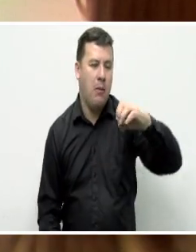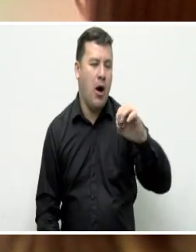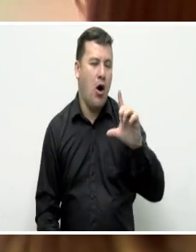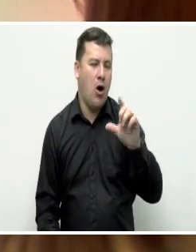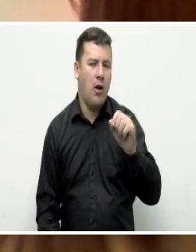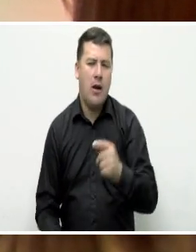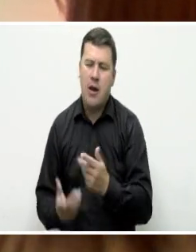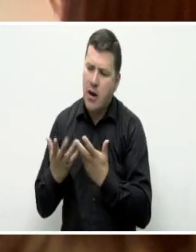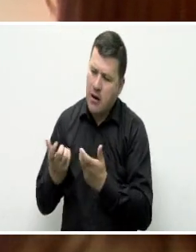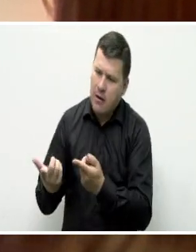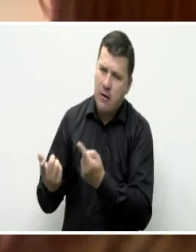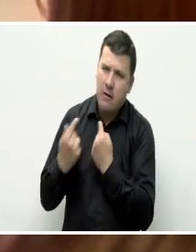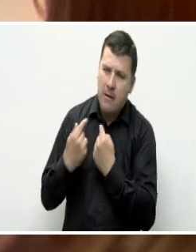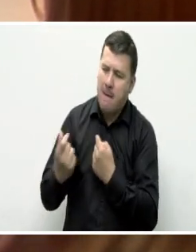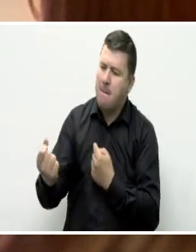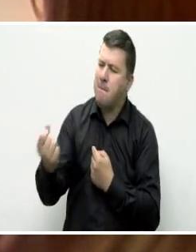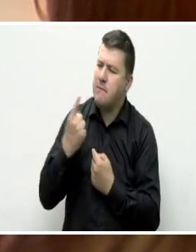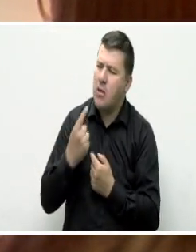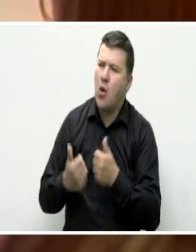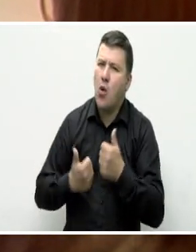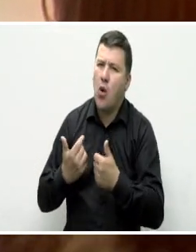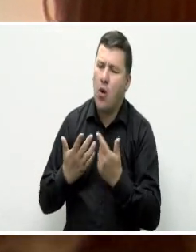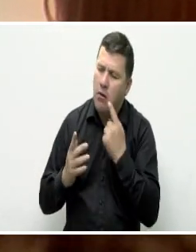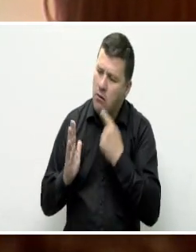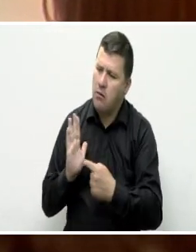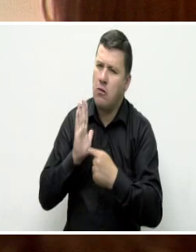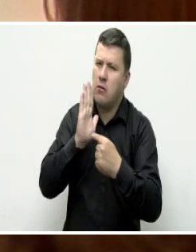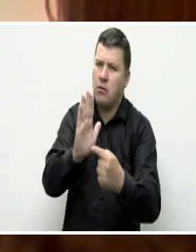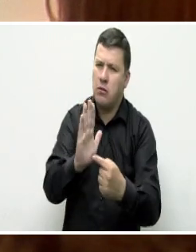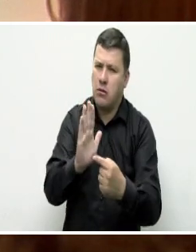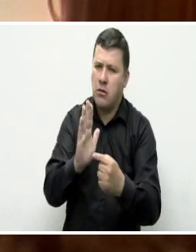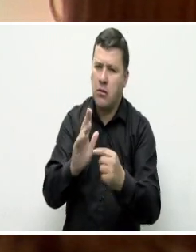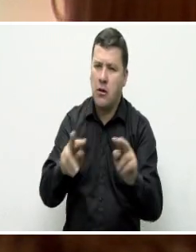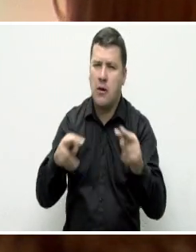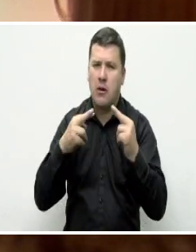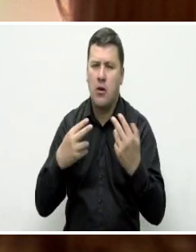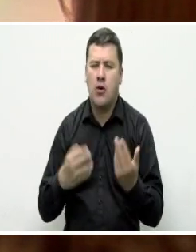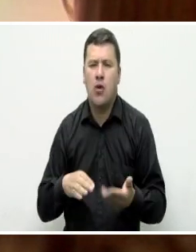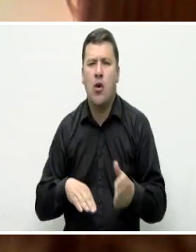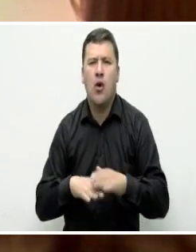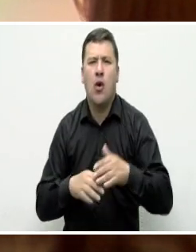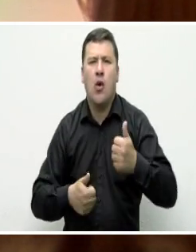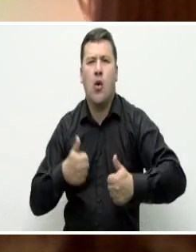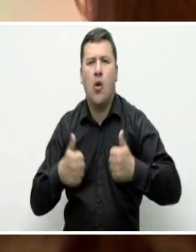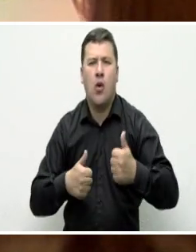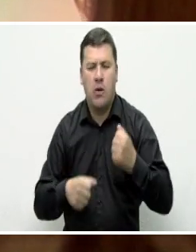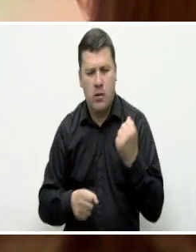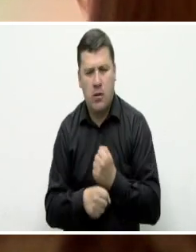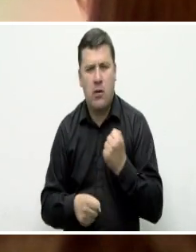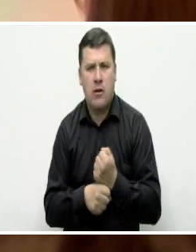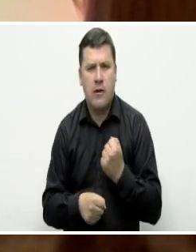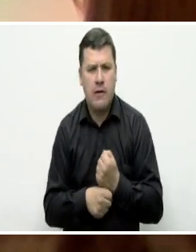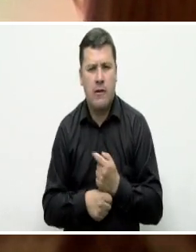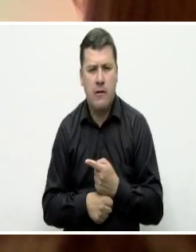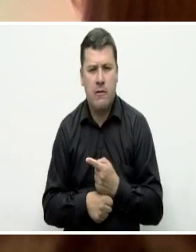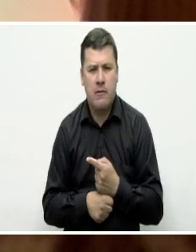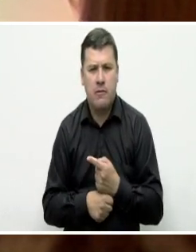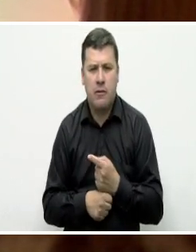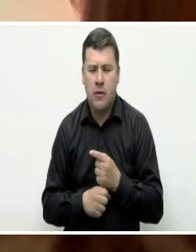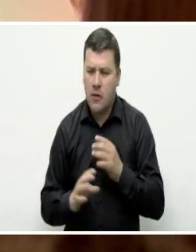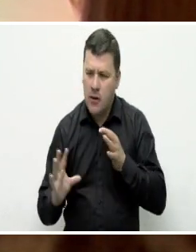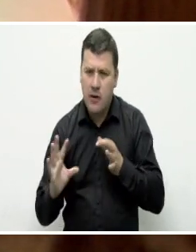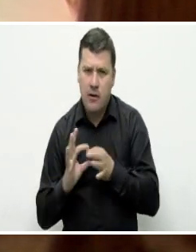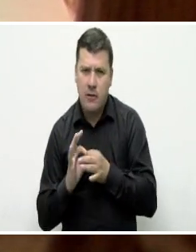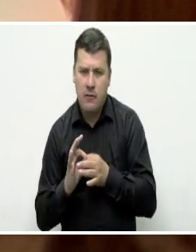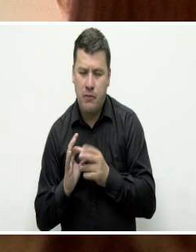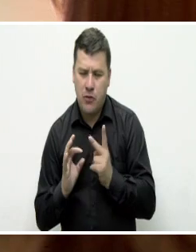que nos hiciera la pregunta para ilustrar a nuestra audiencia sobre cuál ha sido esa labor bilateral